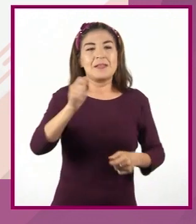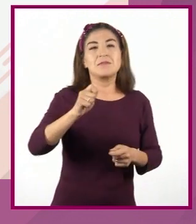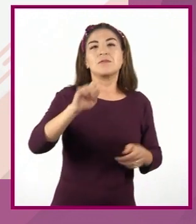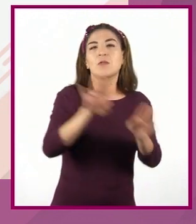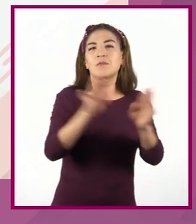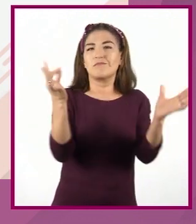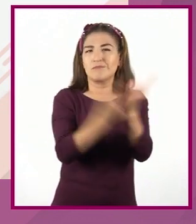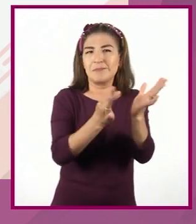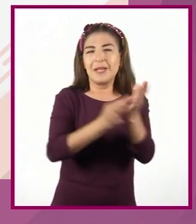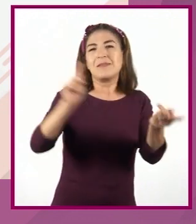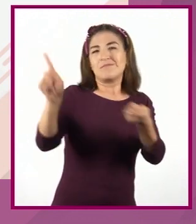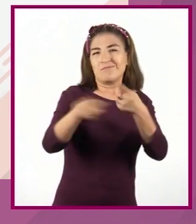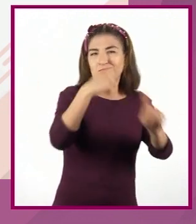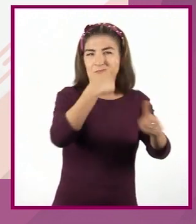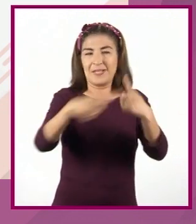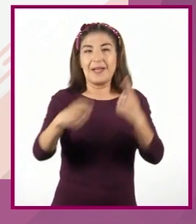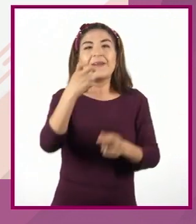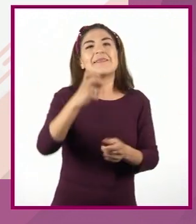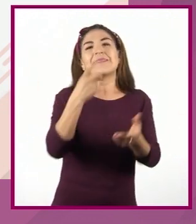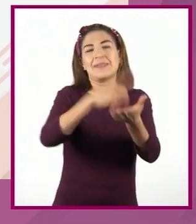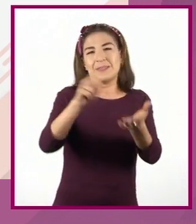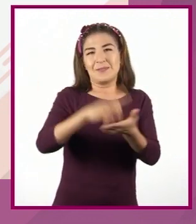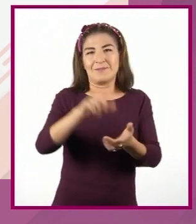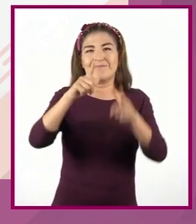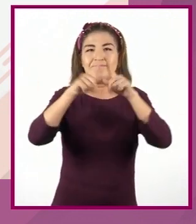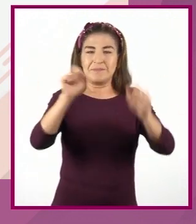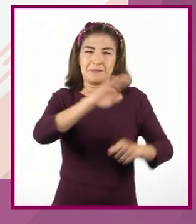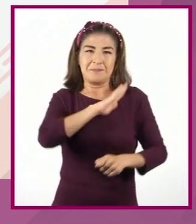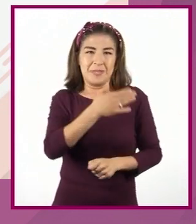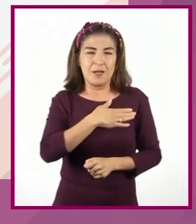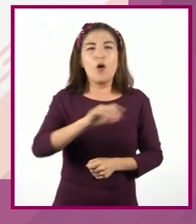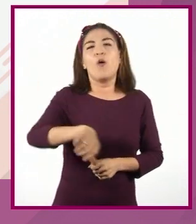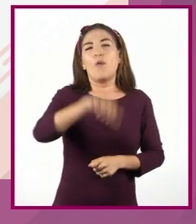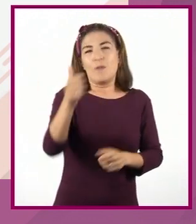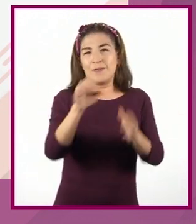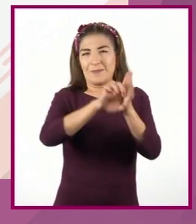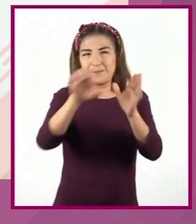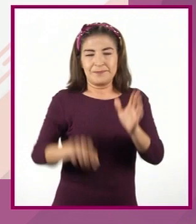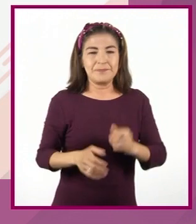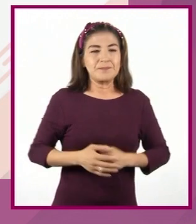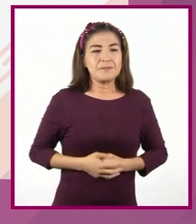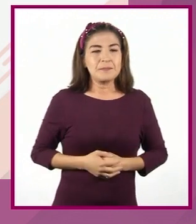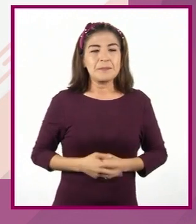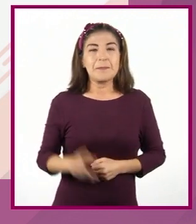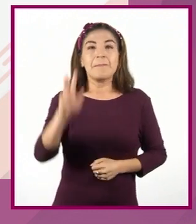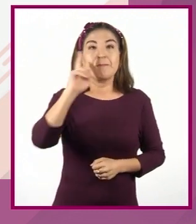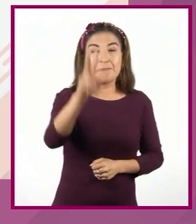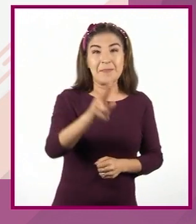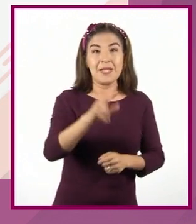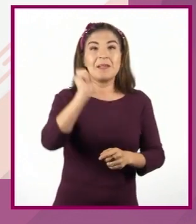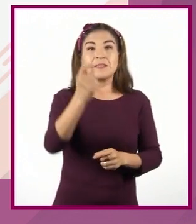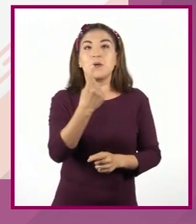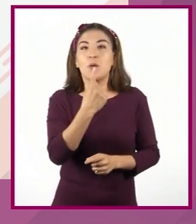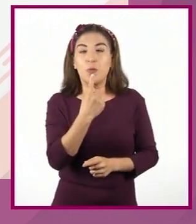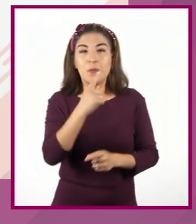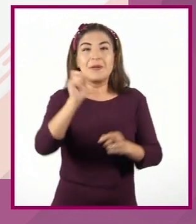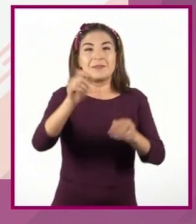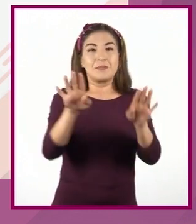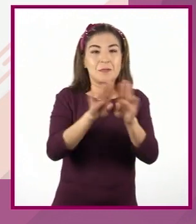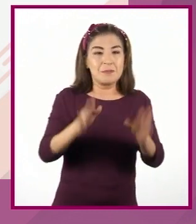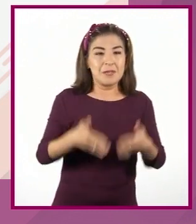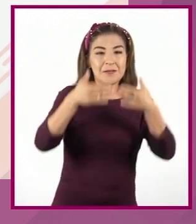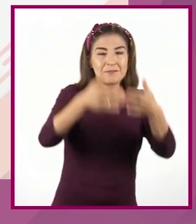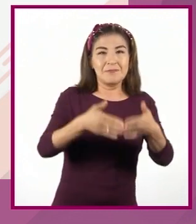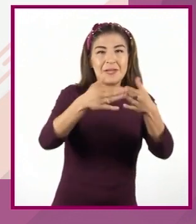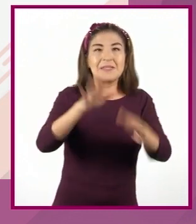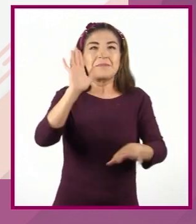etc. Diccionario de la lengua española. Otros ejemplos: vimos las velas, los barcos, acercarse